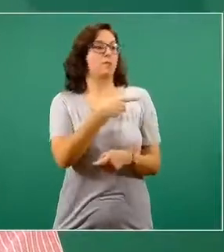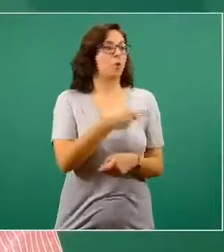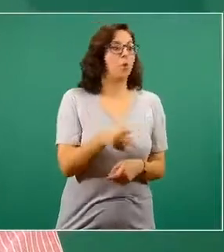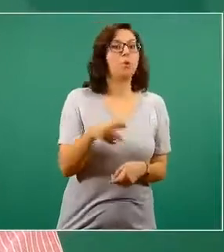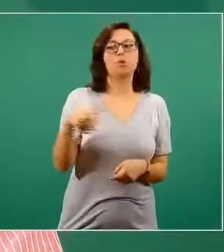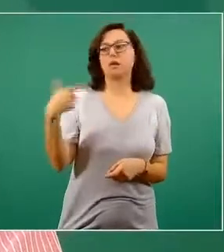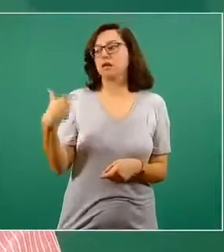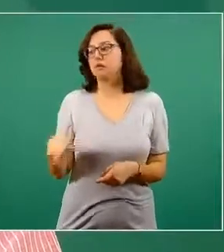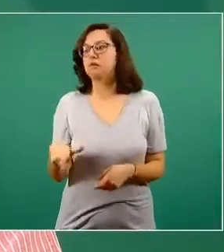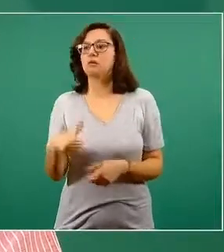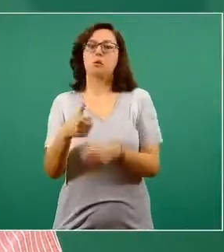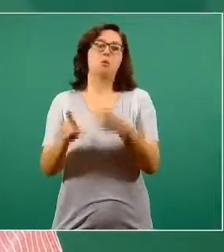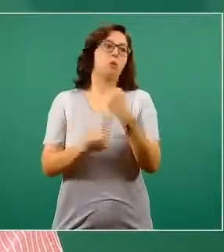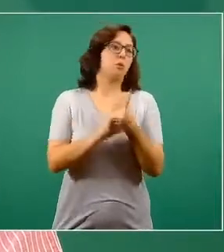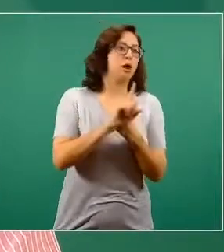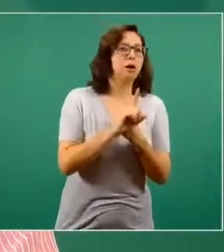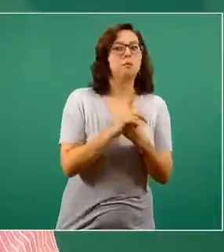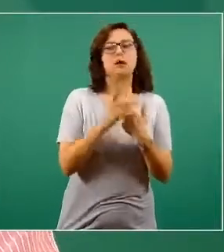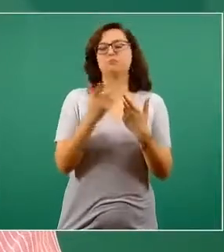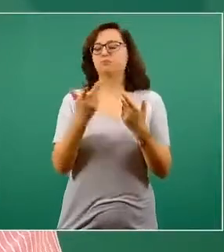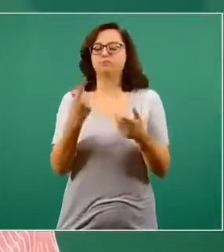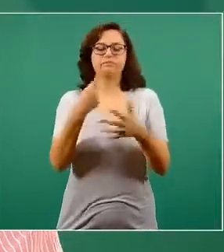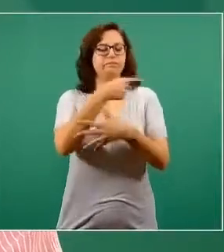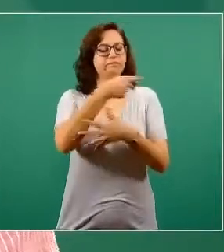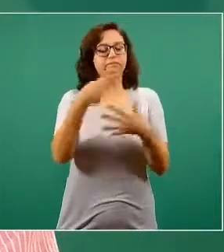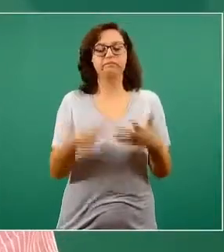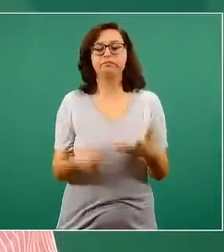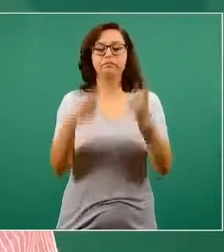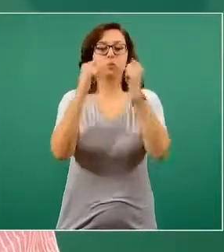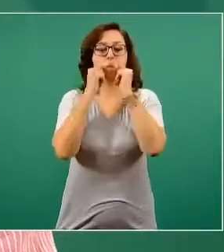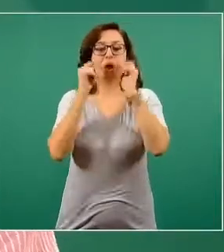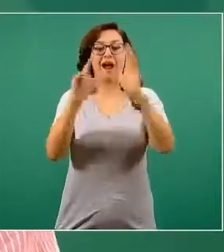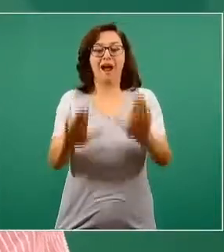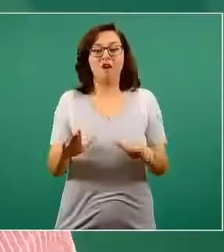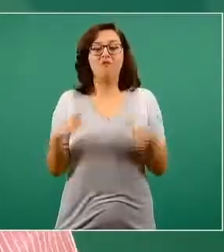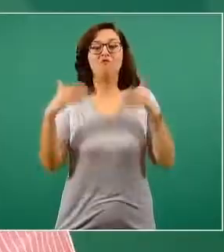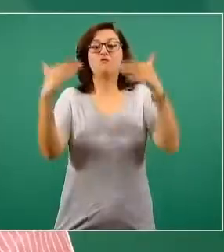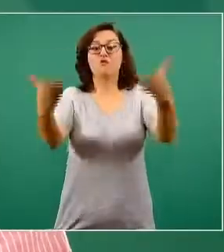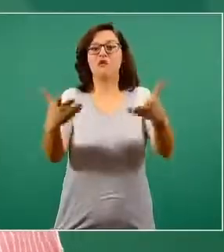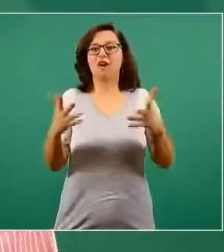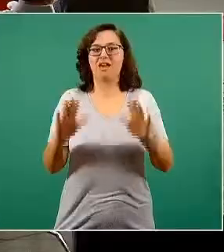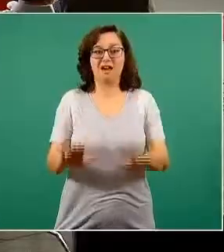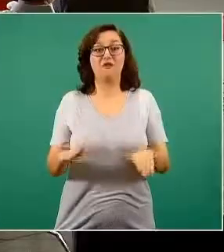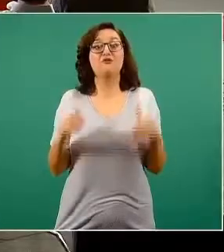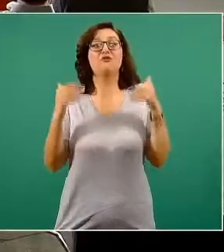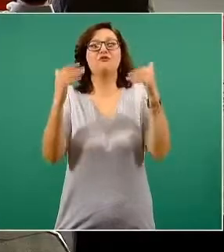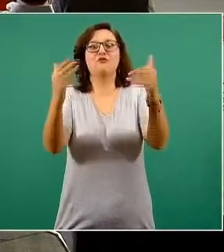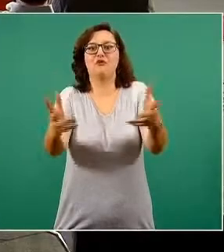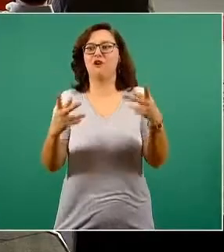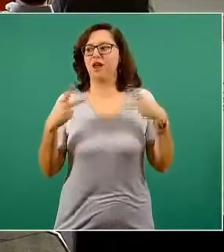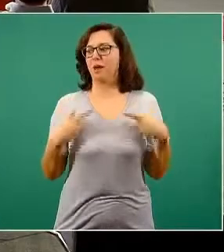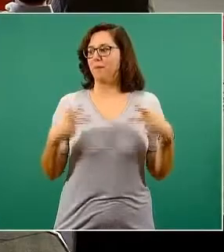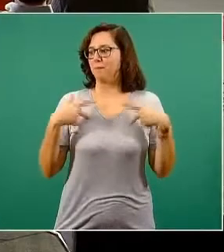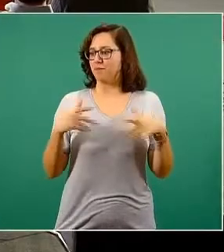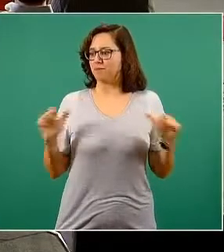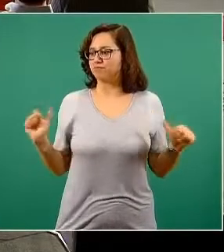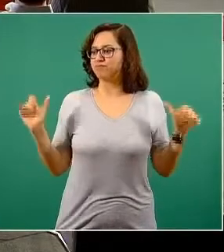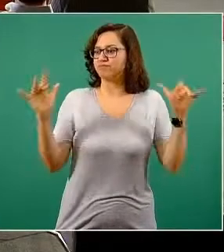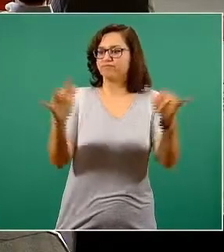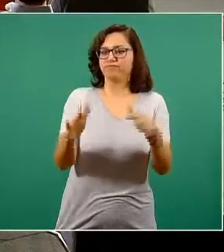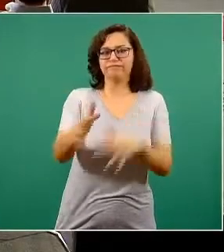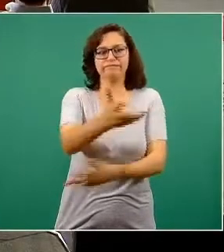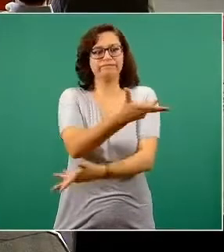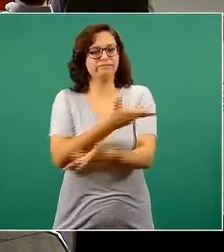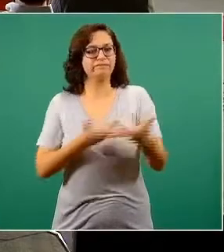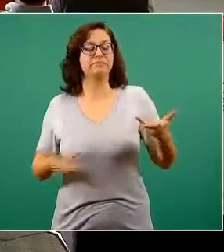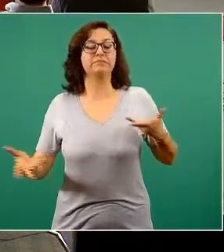innumerables adversidades que pudiera enfrentar, tenga un espacio público, lo decía el usuario con gran gusto y orgullo,